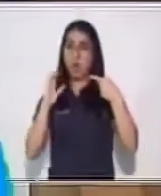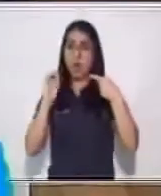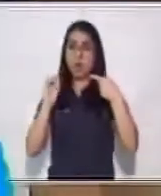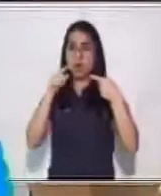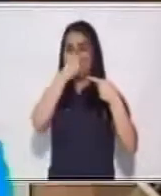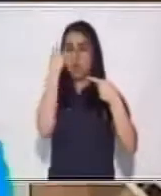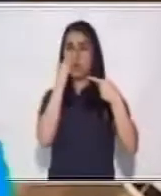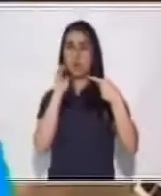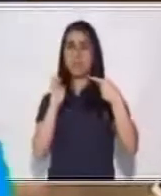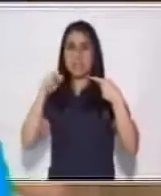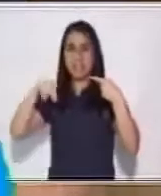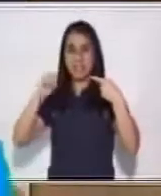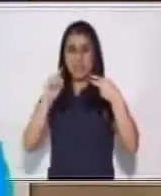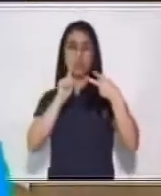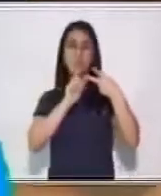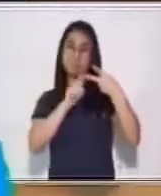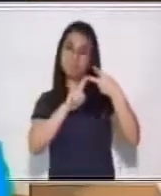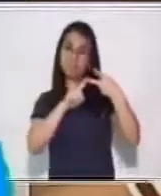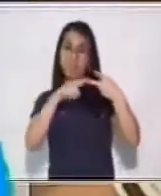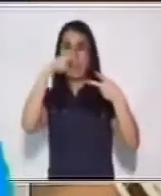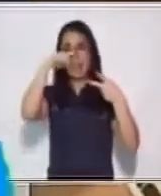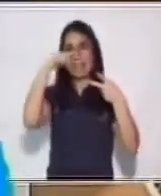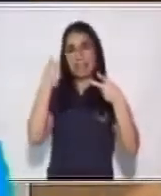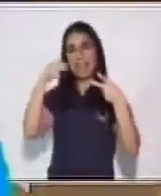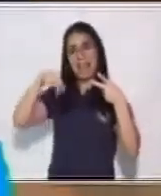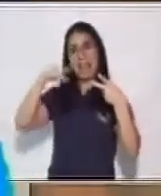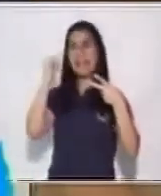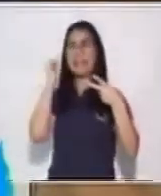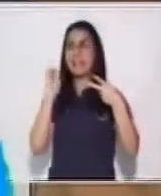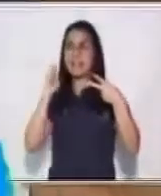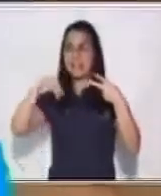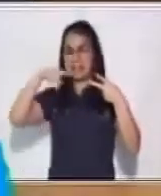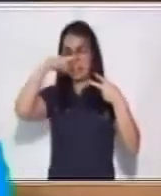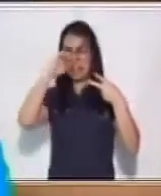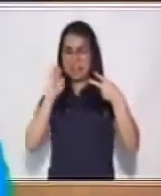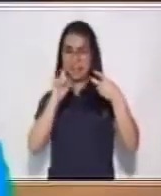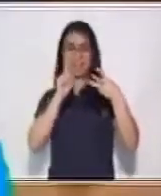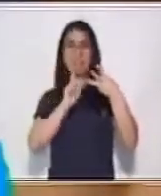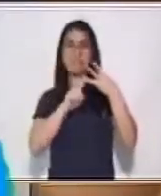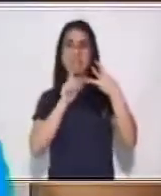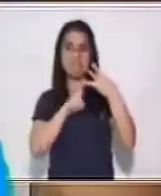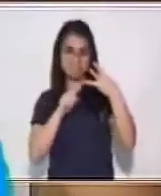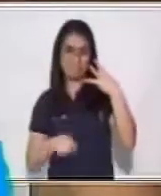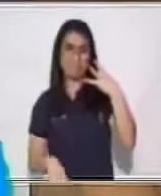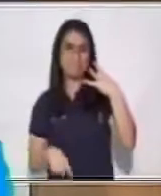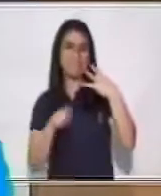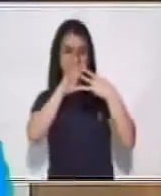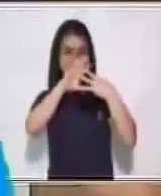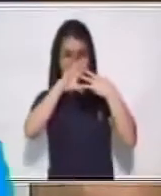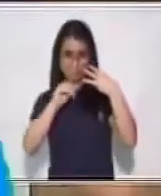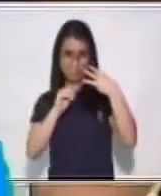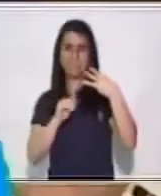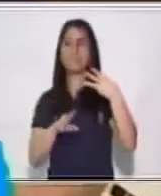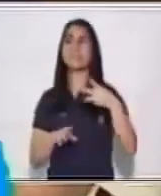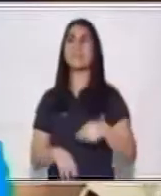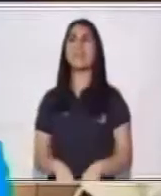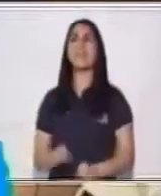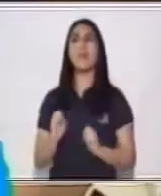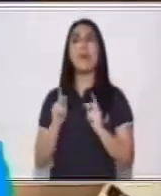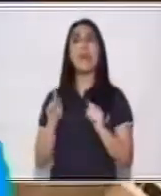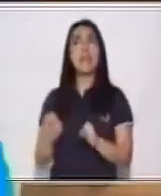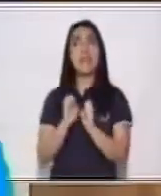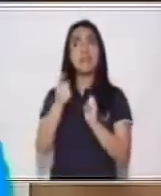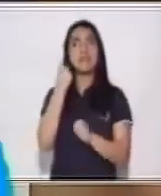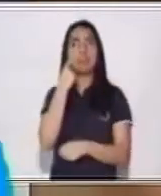hemos llamado alfa. El seno de alfa es lado opuesto. ¿Por qué es lado